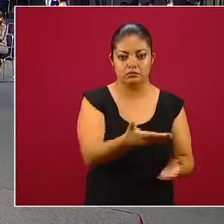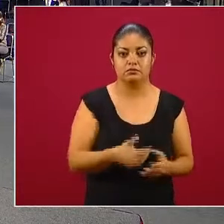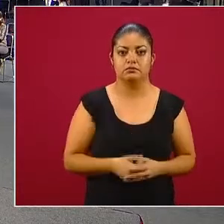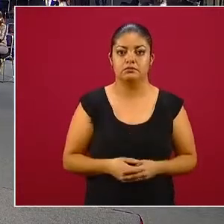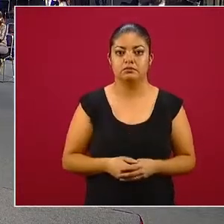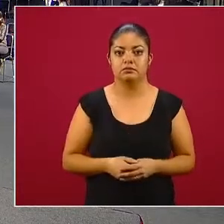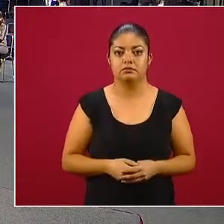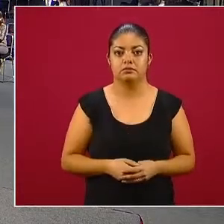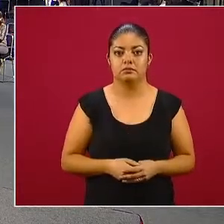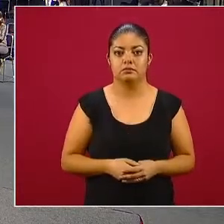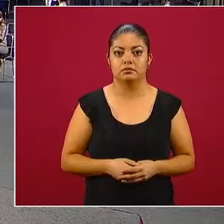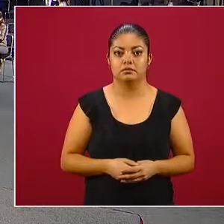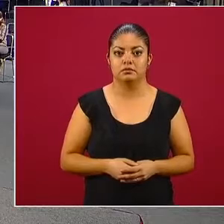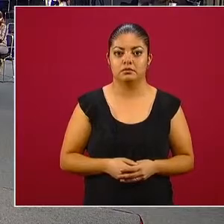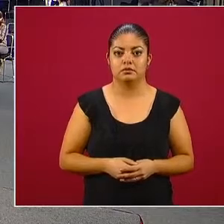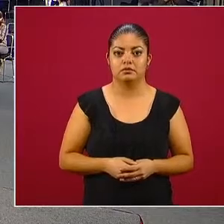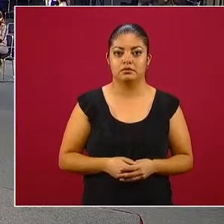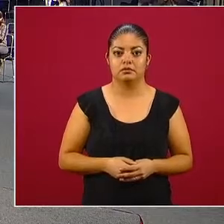usted.